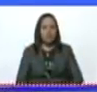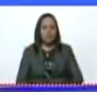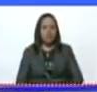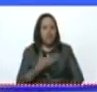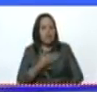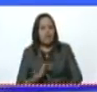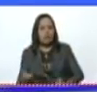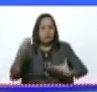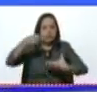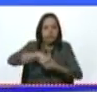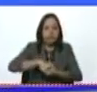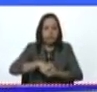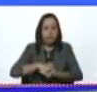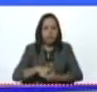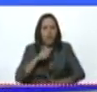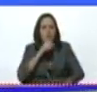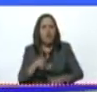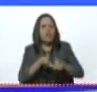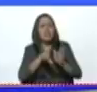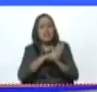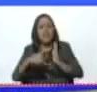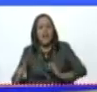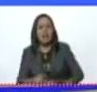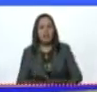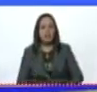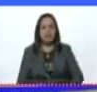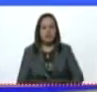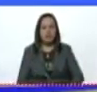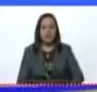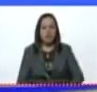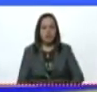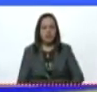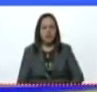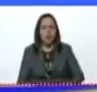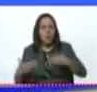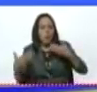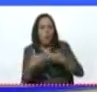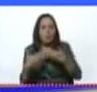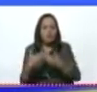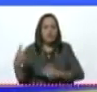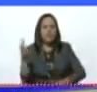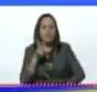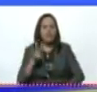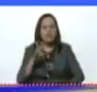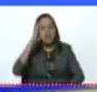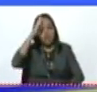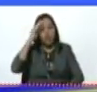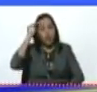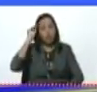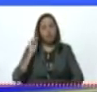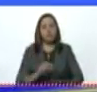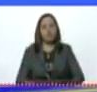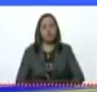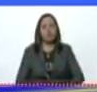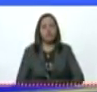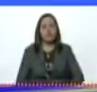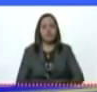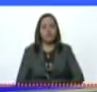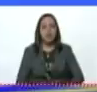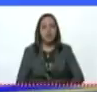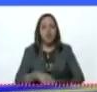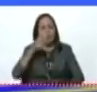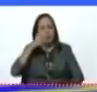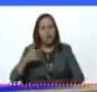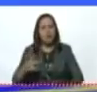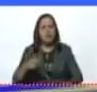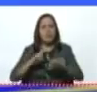intervencionista, ilegal, inmoral de Donald Trump contra el noble y pacífico pueblo de Venezuela.